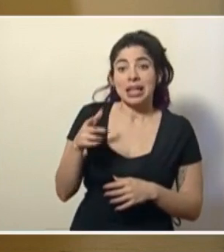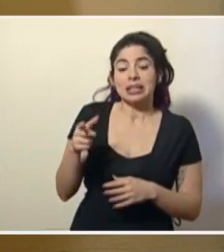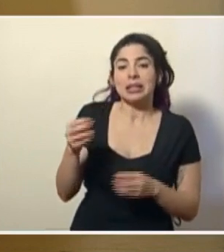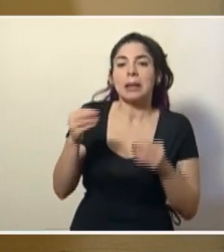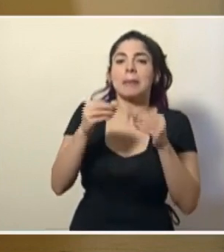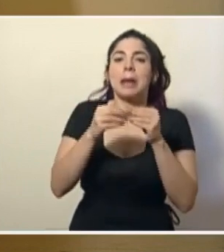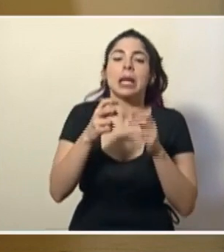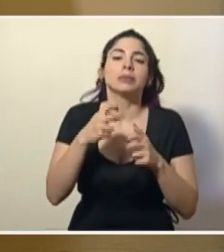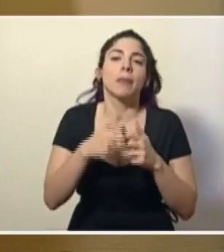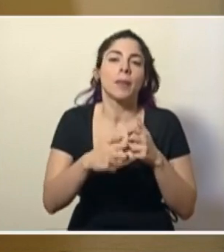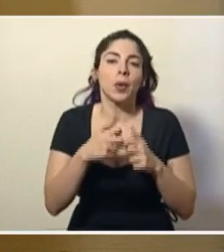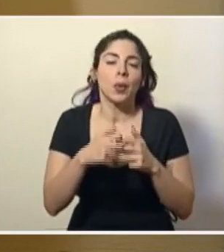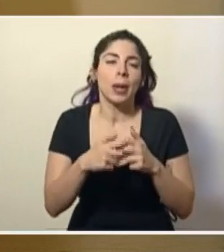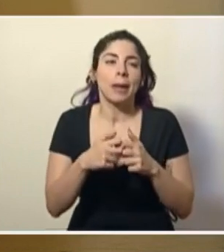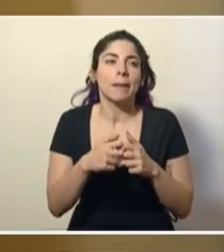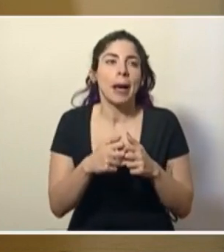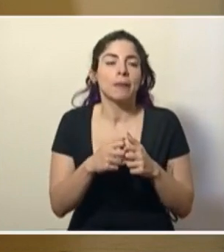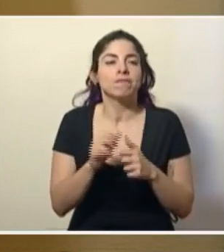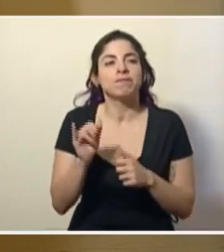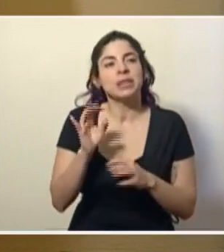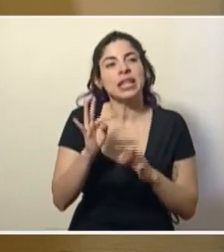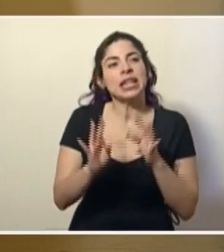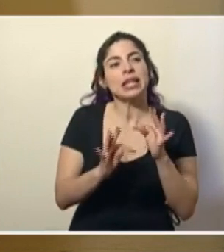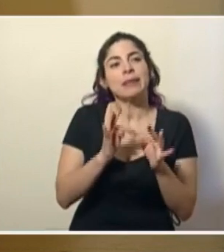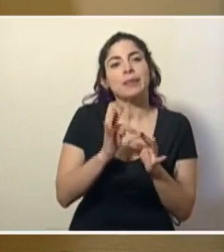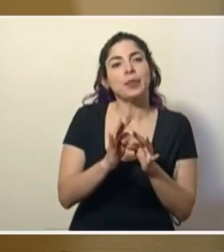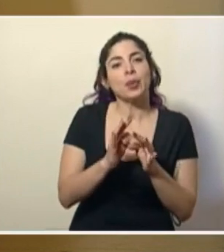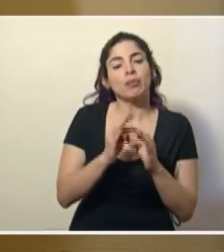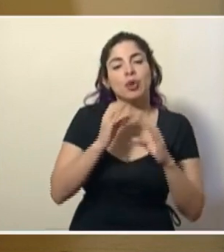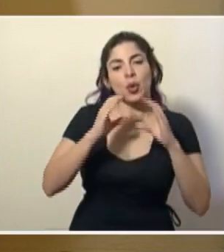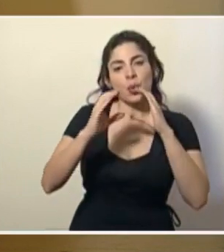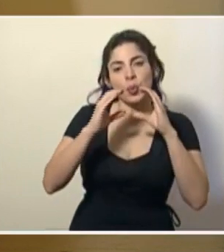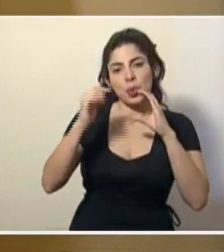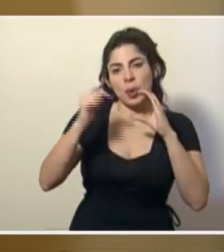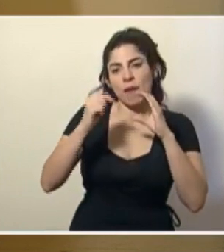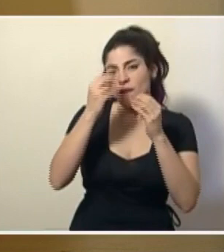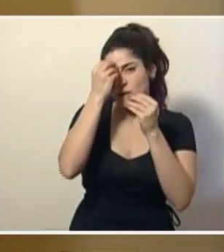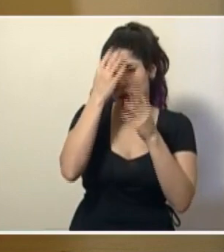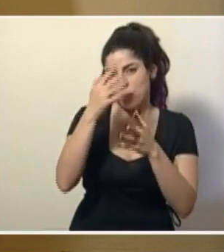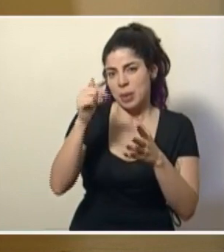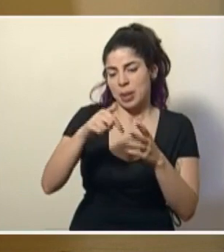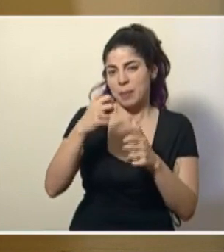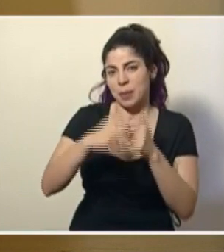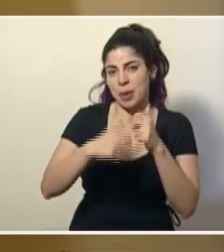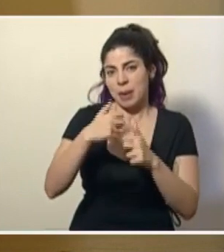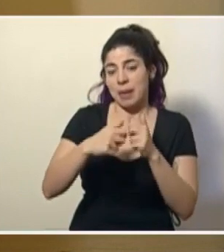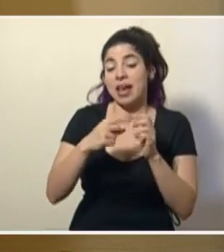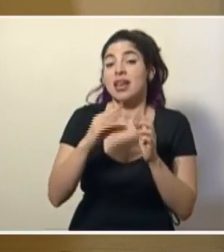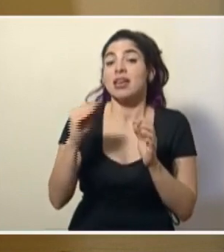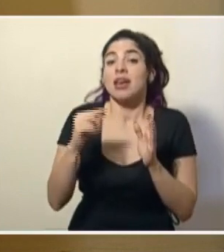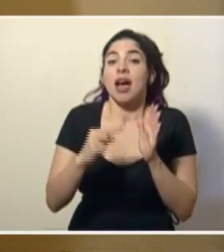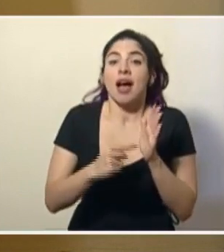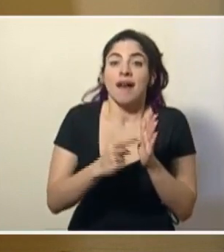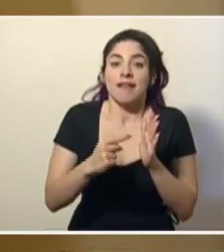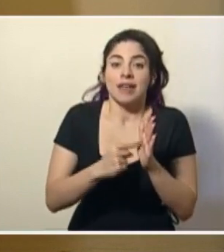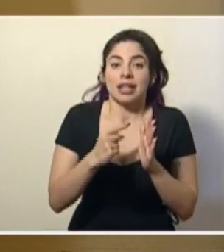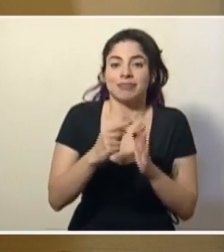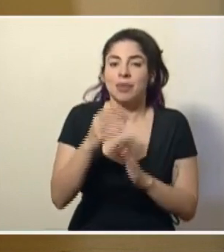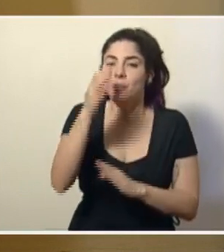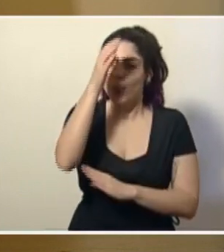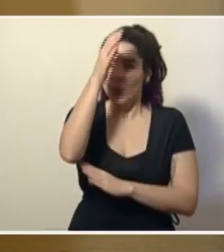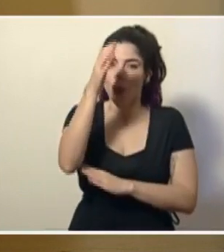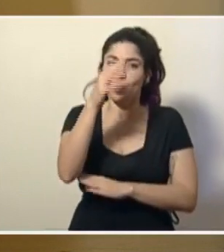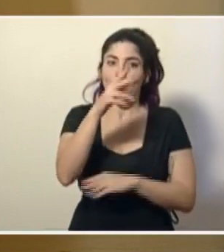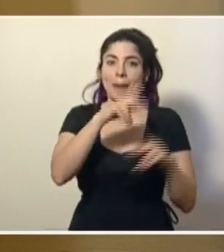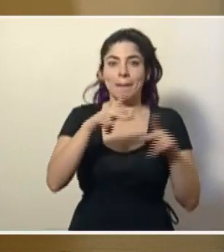es un problema de orden de comunicación, de información y en alguna medida de la